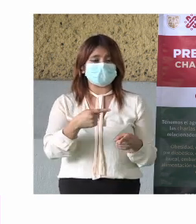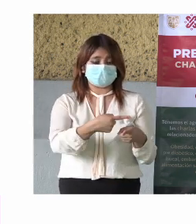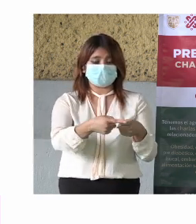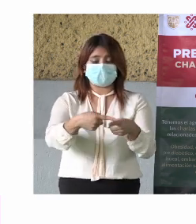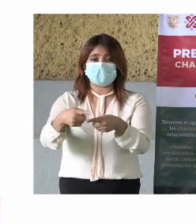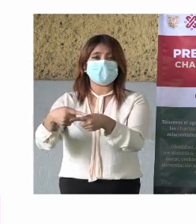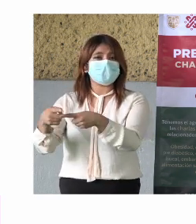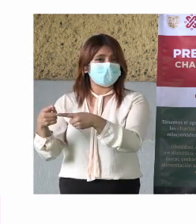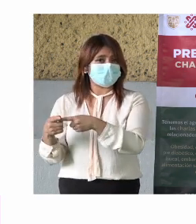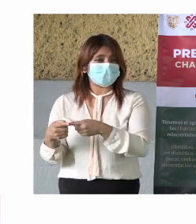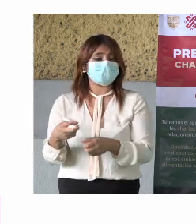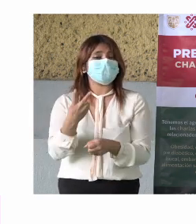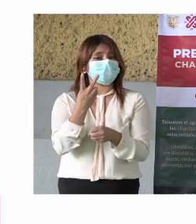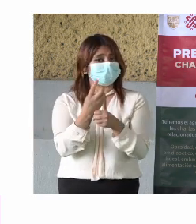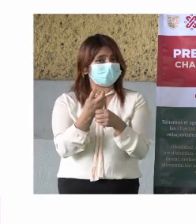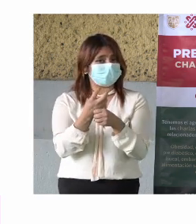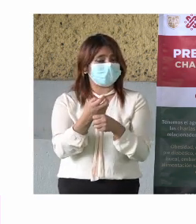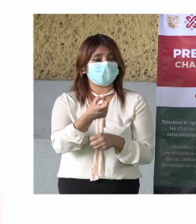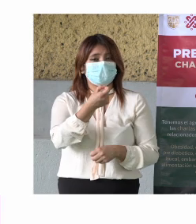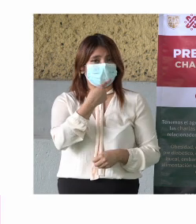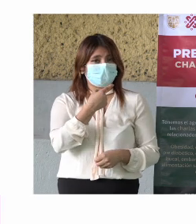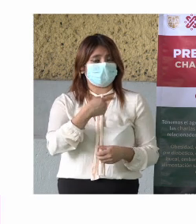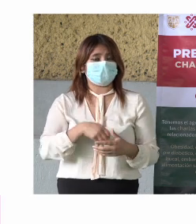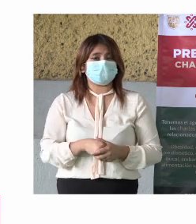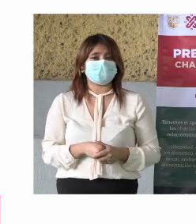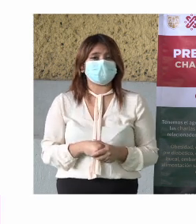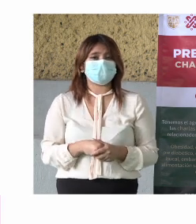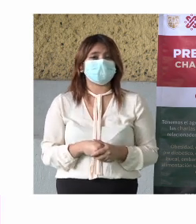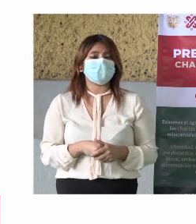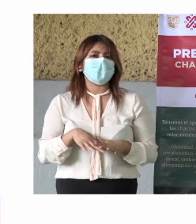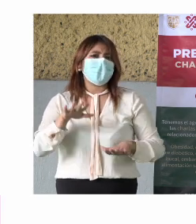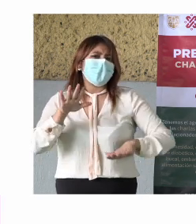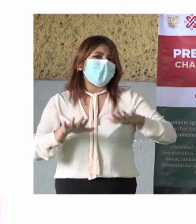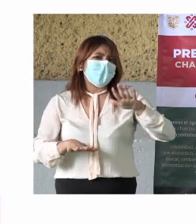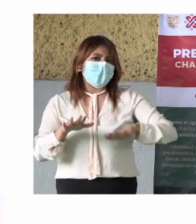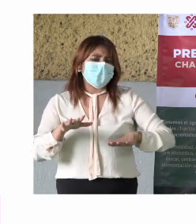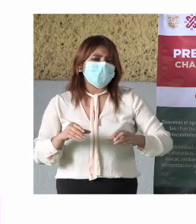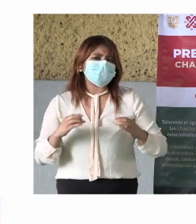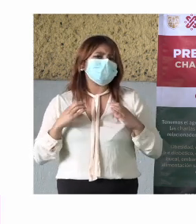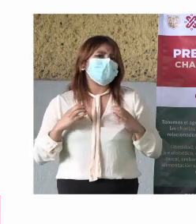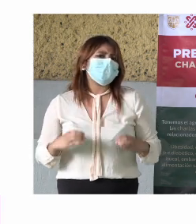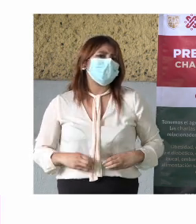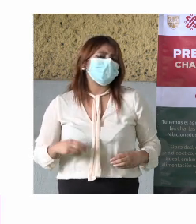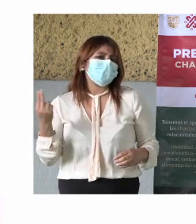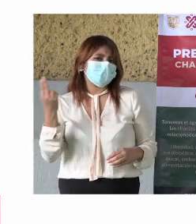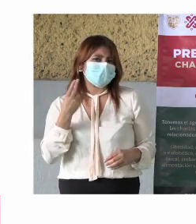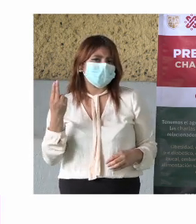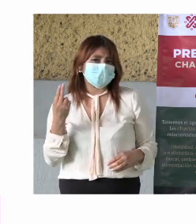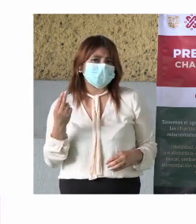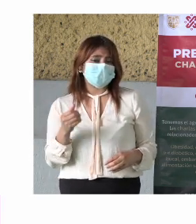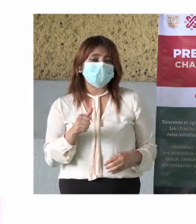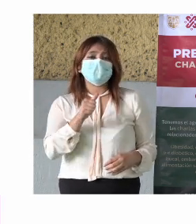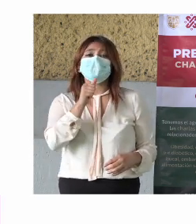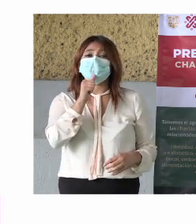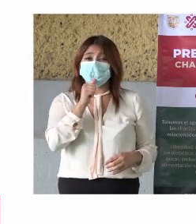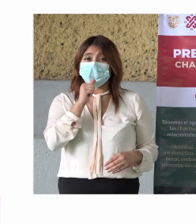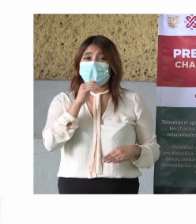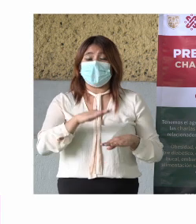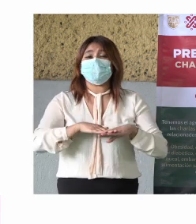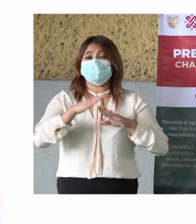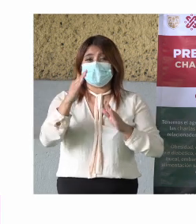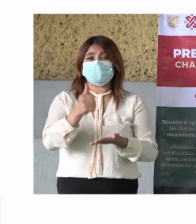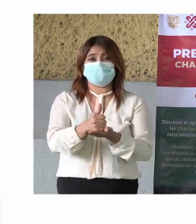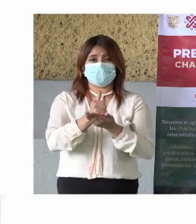ya vamos con un segundo medicamento. Hay ocasiones en que el cuerpo necesita todavía más ayuda, entonces